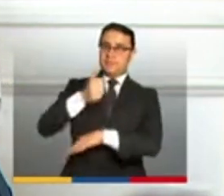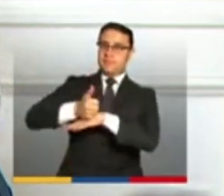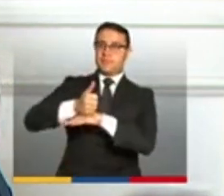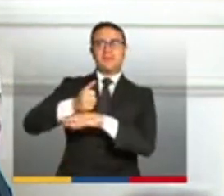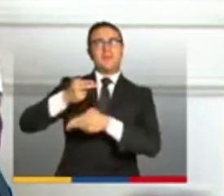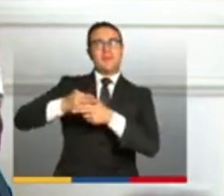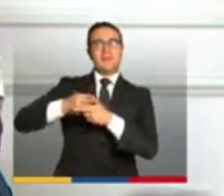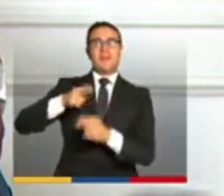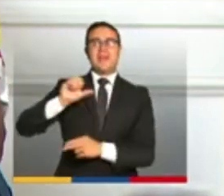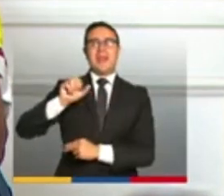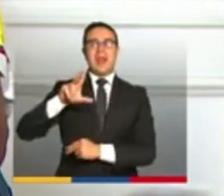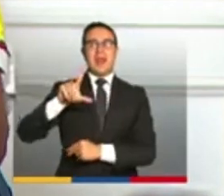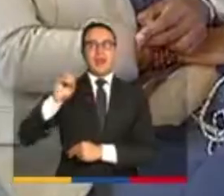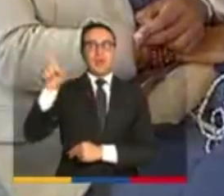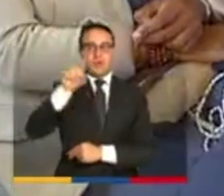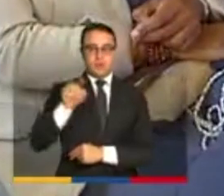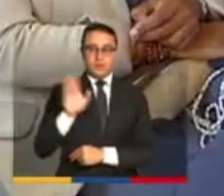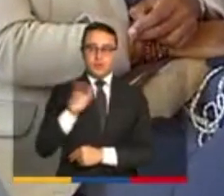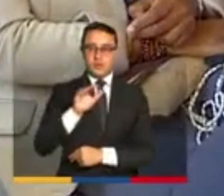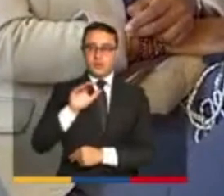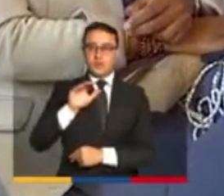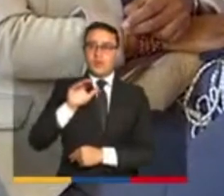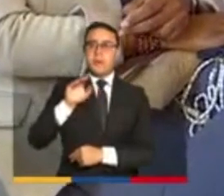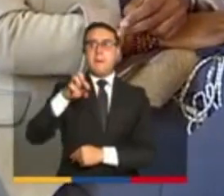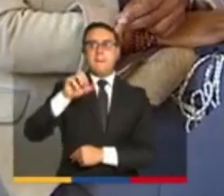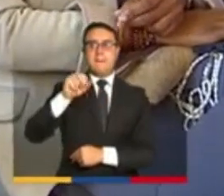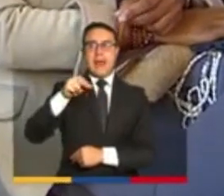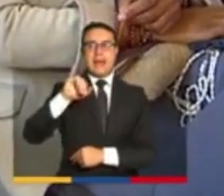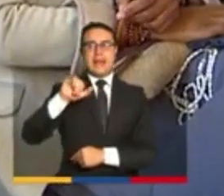Mazo. Paniagua Mazo, ¿de dónde es?